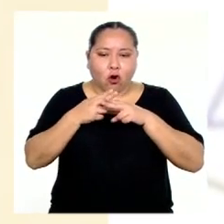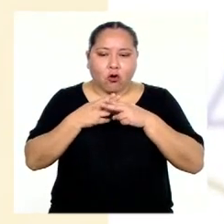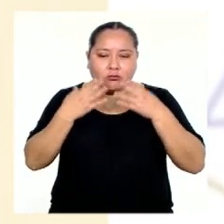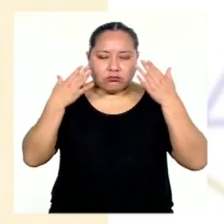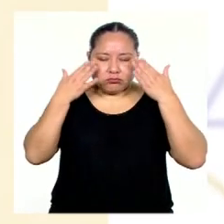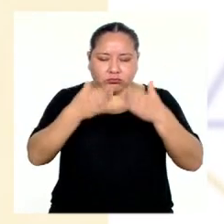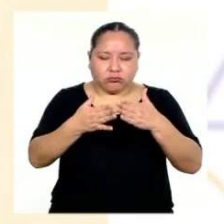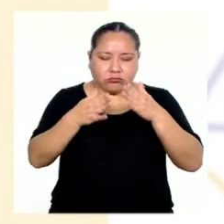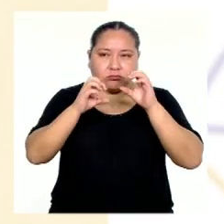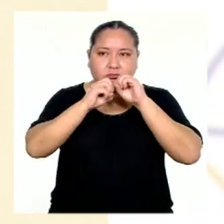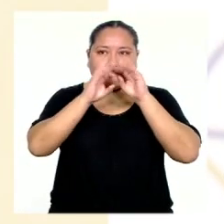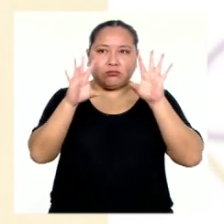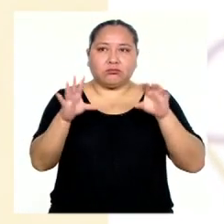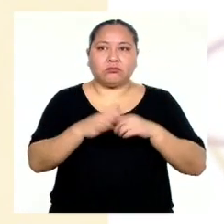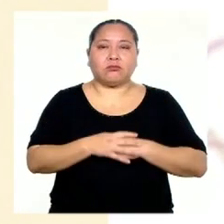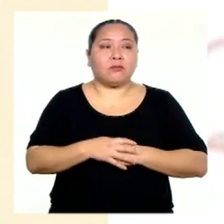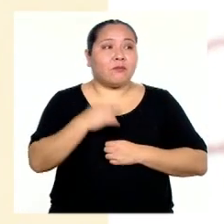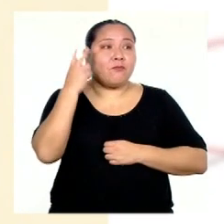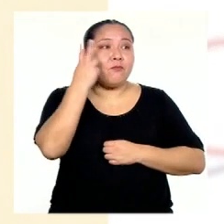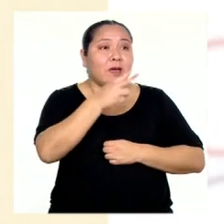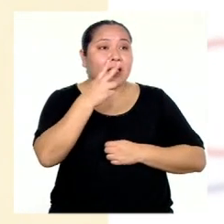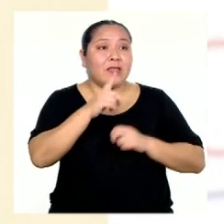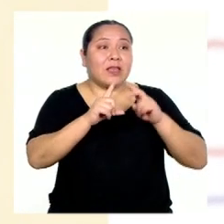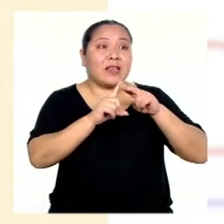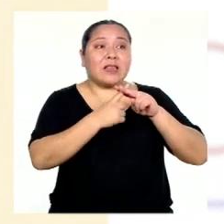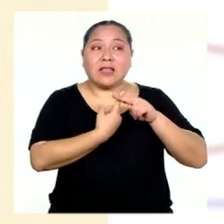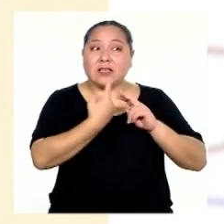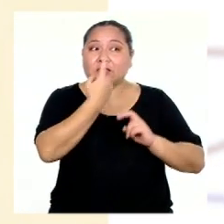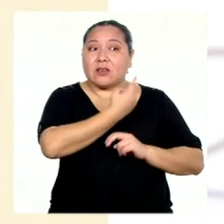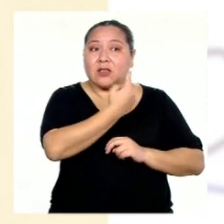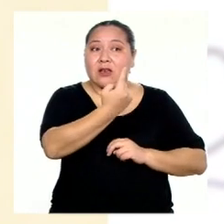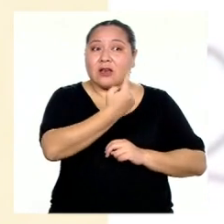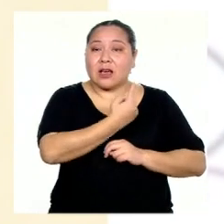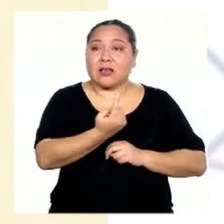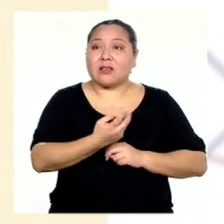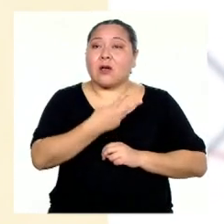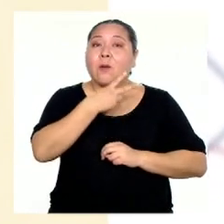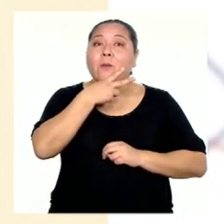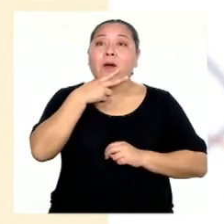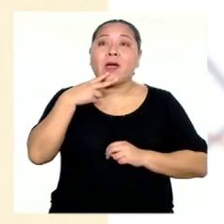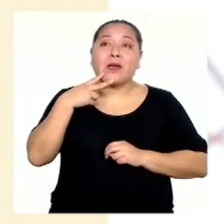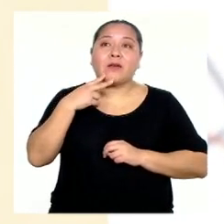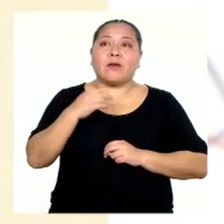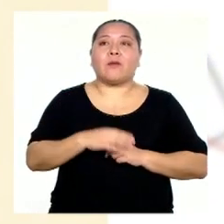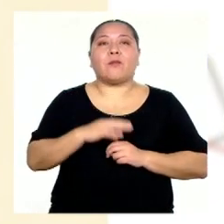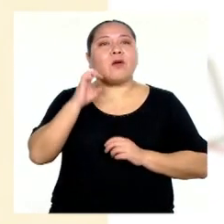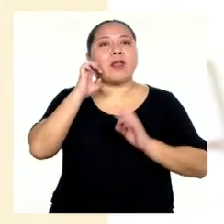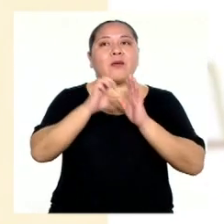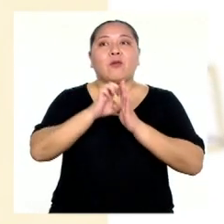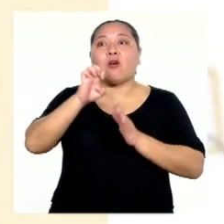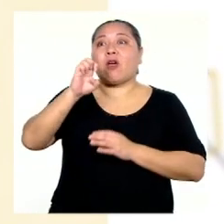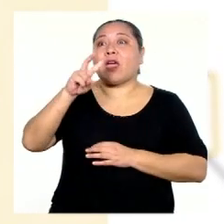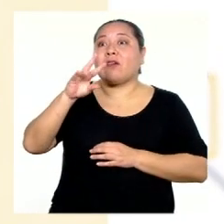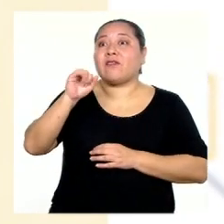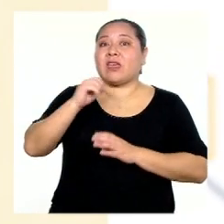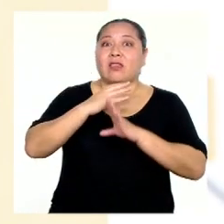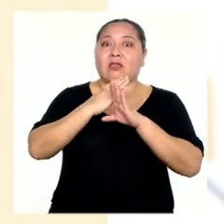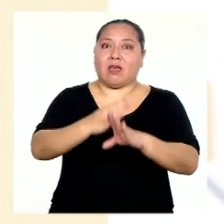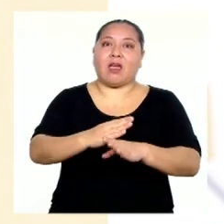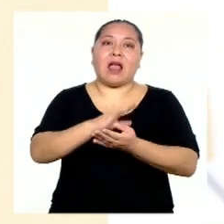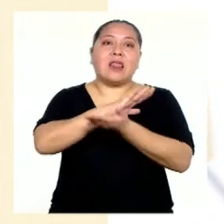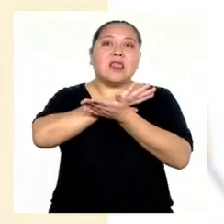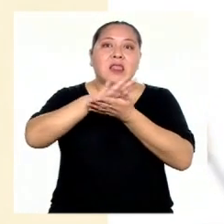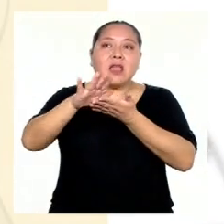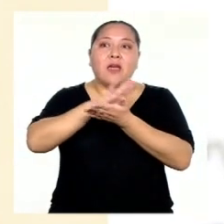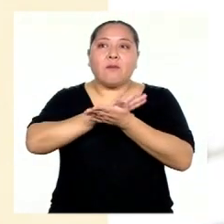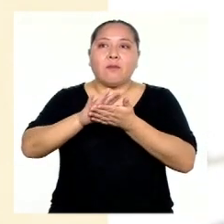claras. Fíjense en el inicio de cada una. Todas usan verbos como evita, limpia, desinfecta.